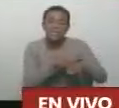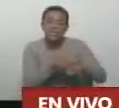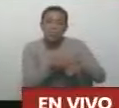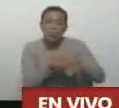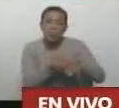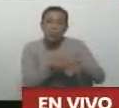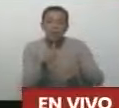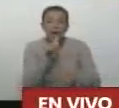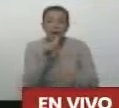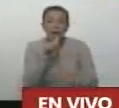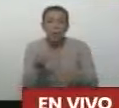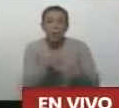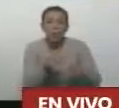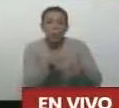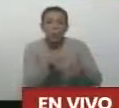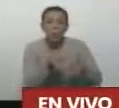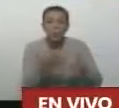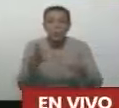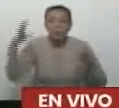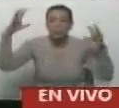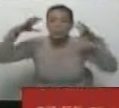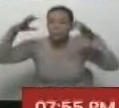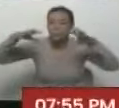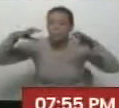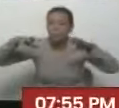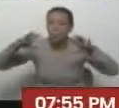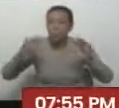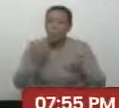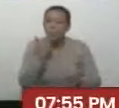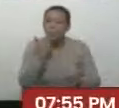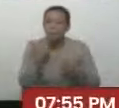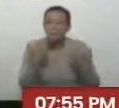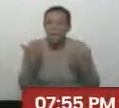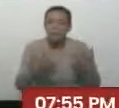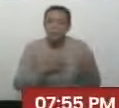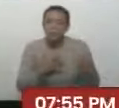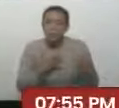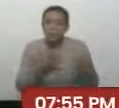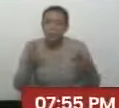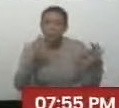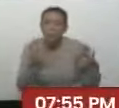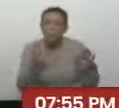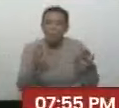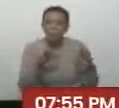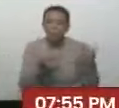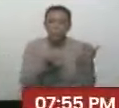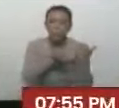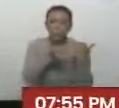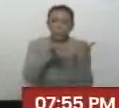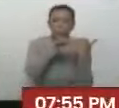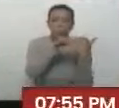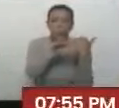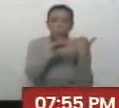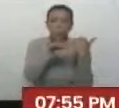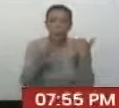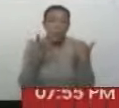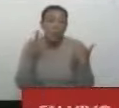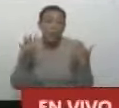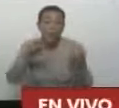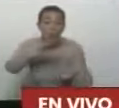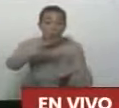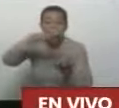gestión hídrica contiene un sensor de humedad de suelo. Es igual de lineamiento, pero horizontal. Aquí puedo hacer como si la tierra